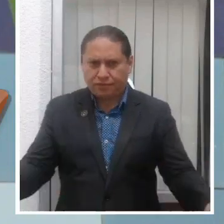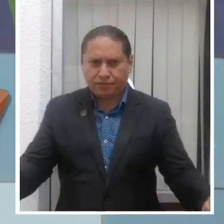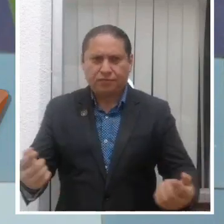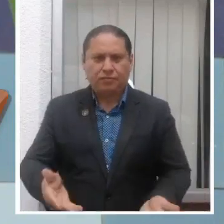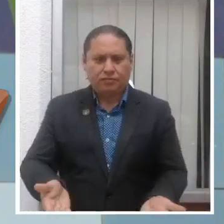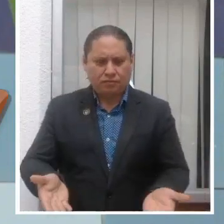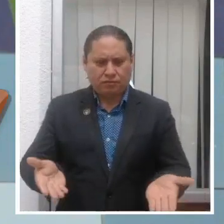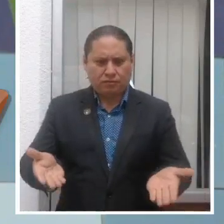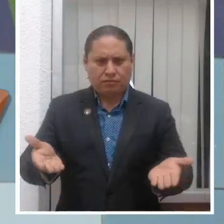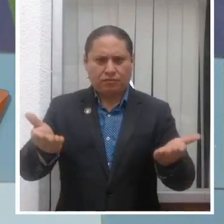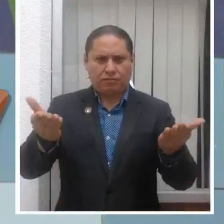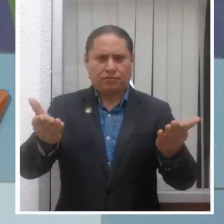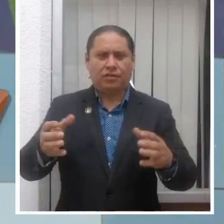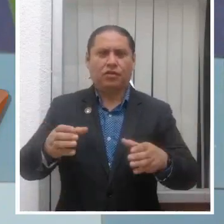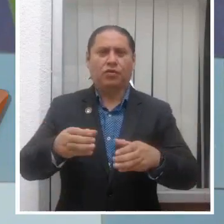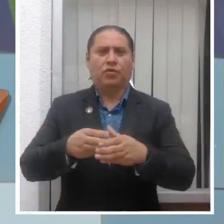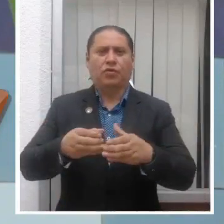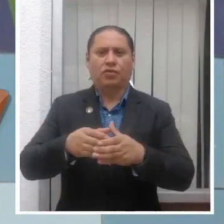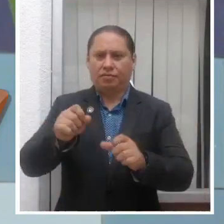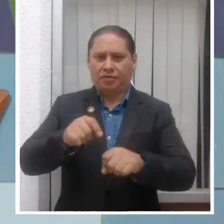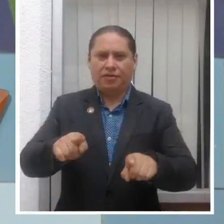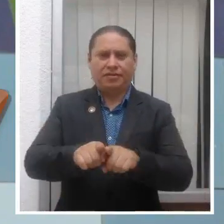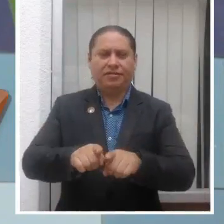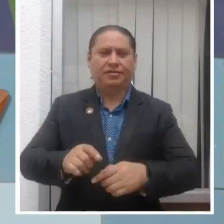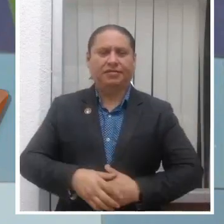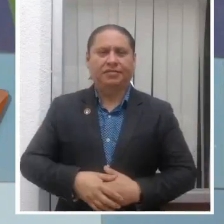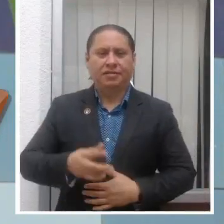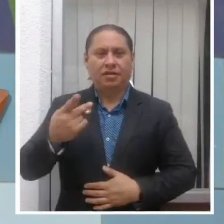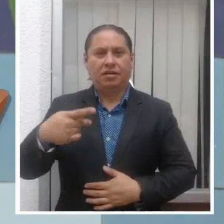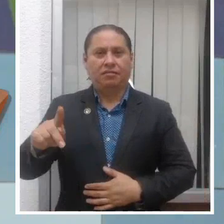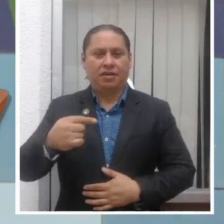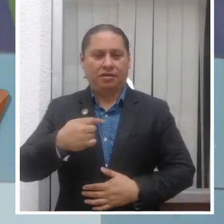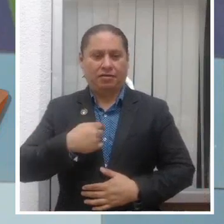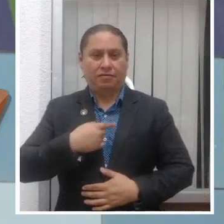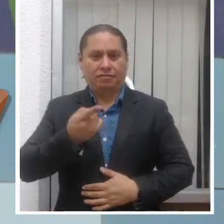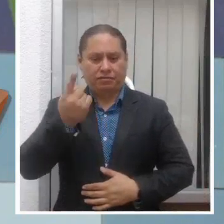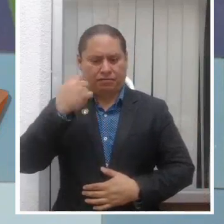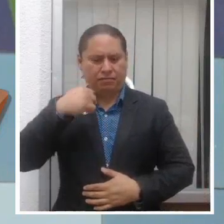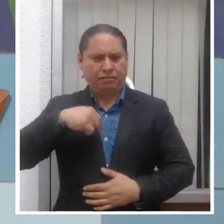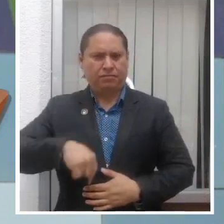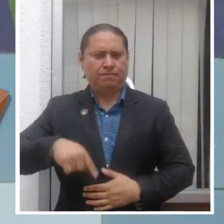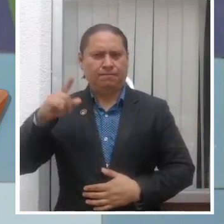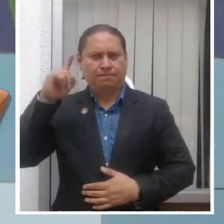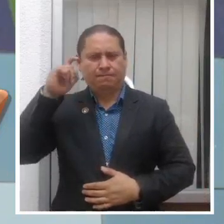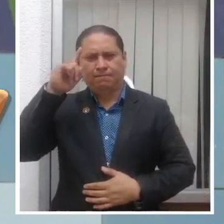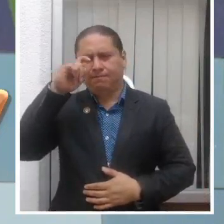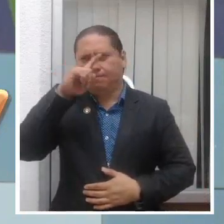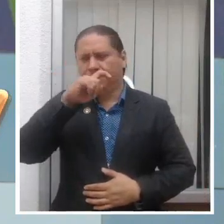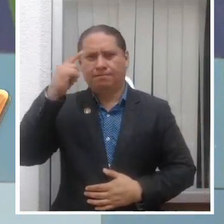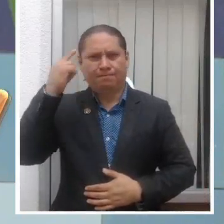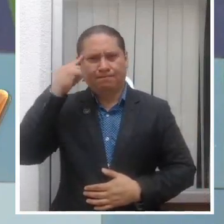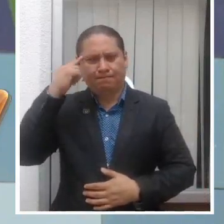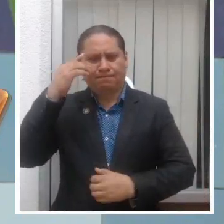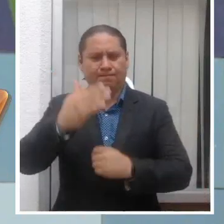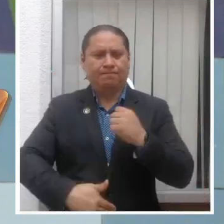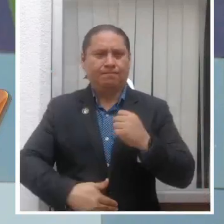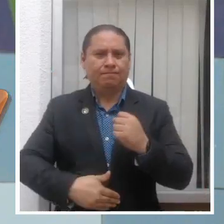y adolescentes de mi comunidad. Pero al fondo sabía que difícilmente concluiría mis